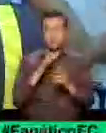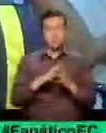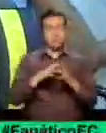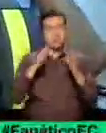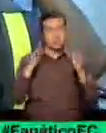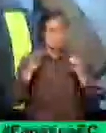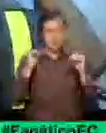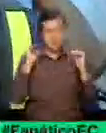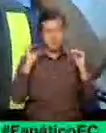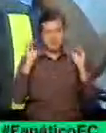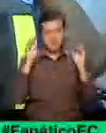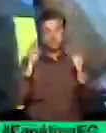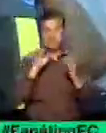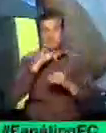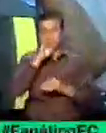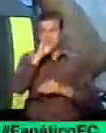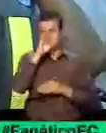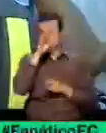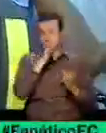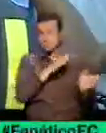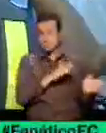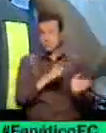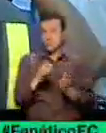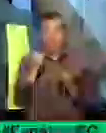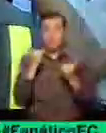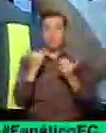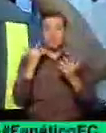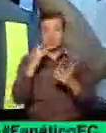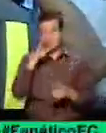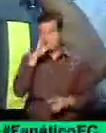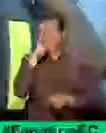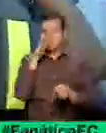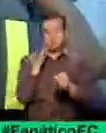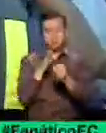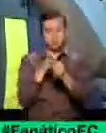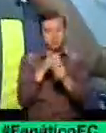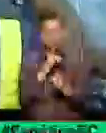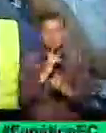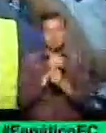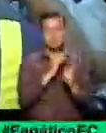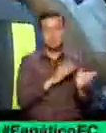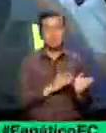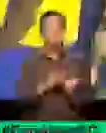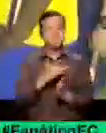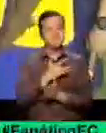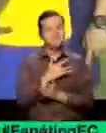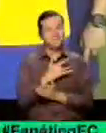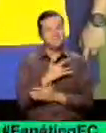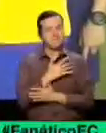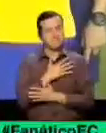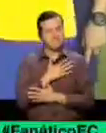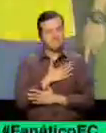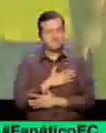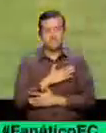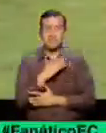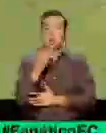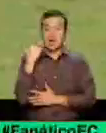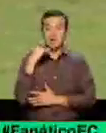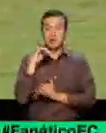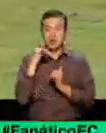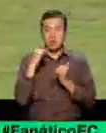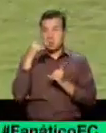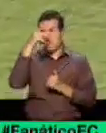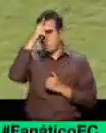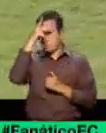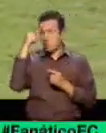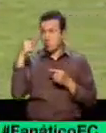porque, bueno, siempre me he preparado para esto y ahorita puedo alcanzar. Es gratificante. Luego del partido ante los Incas,